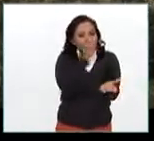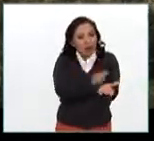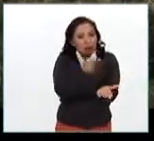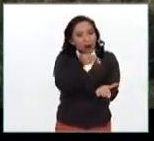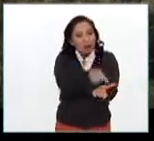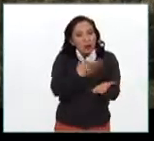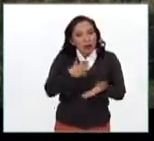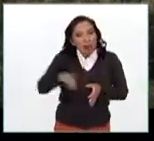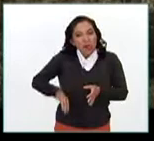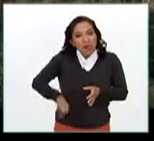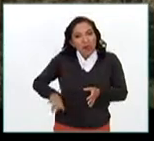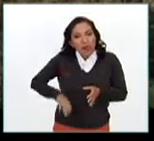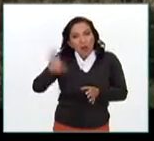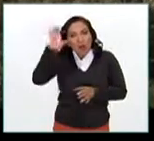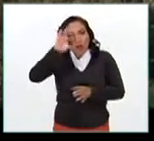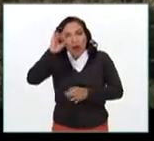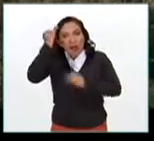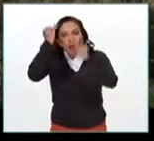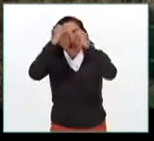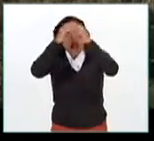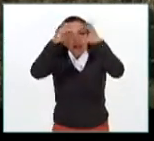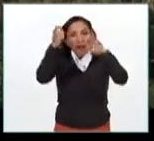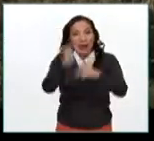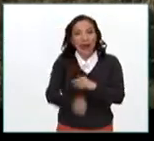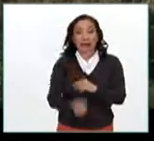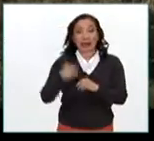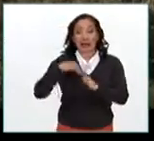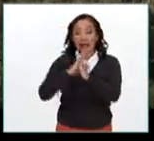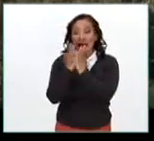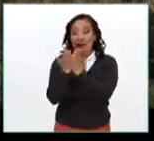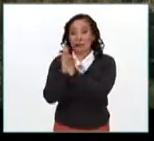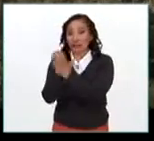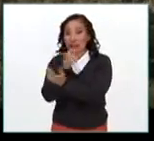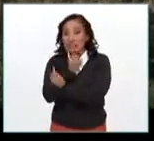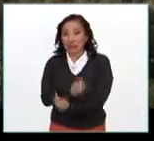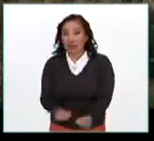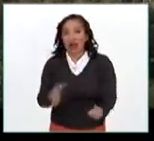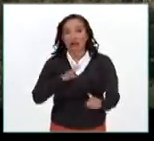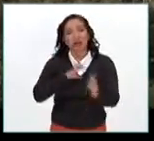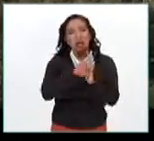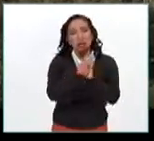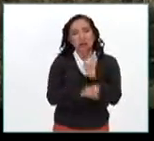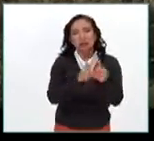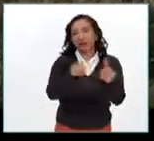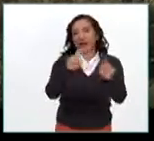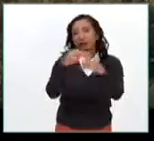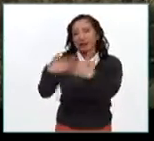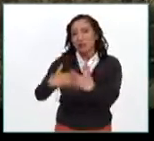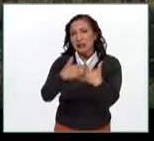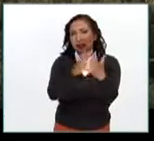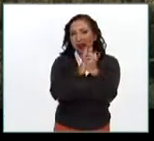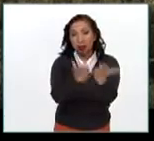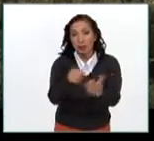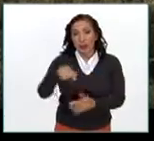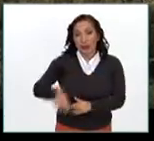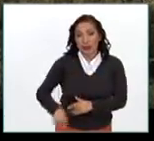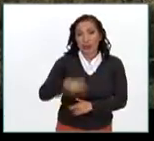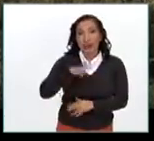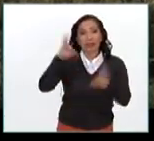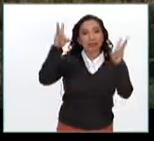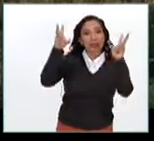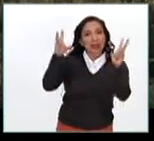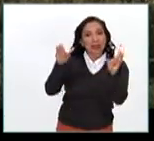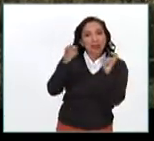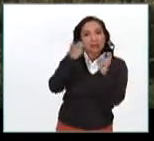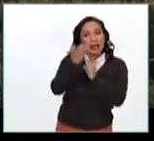que despierten su curiosidad e imaginación. En literatura infantil hay ejemplos de editoriales de vanguardia entre nosotros, en